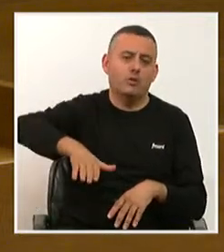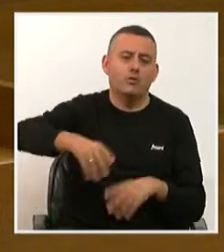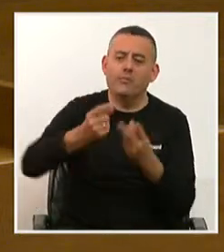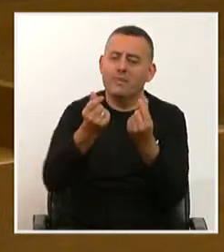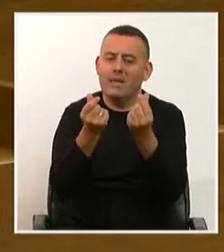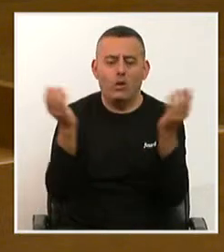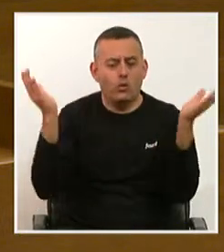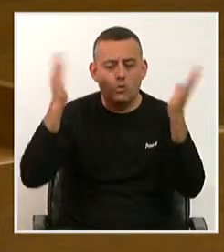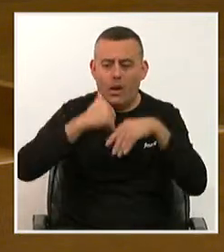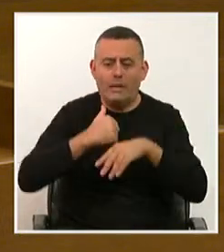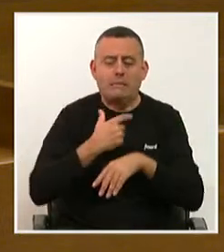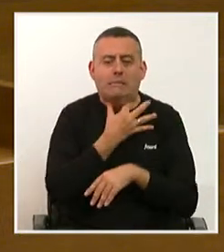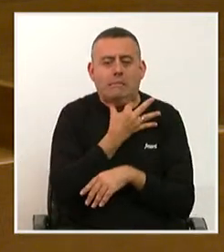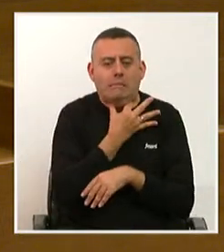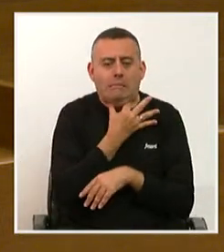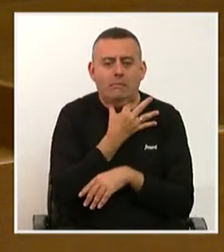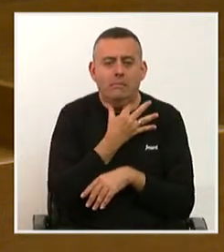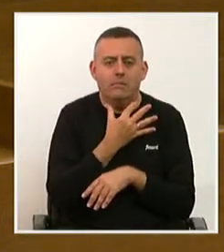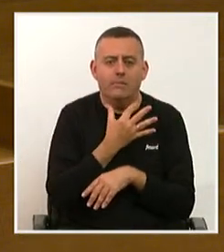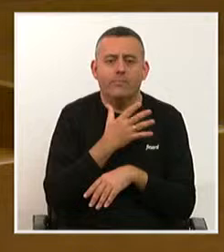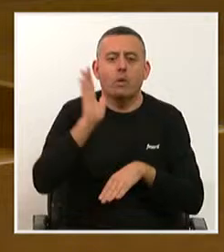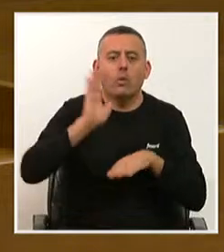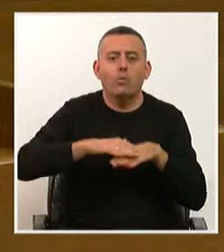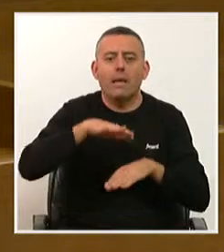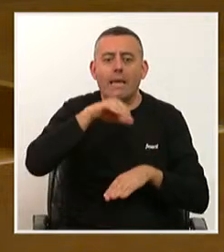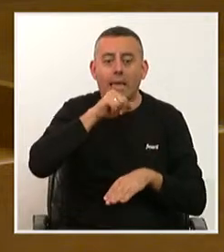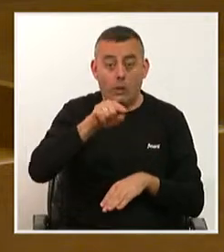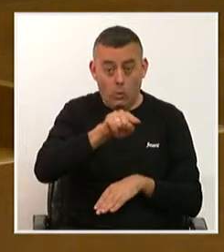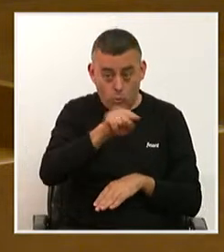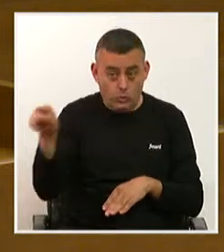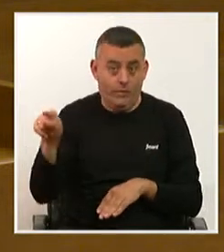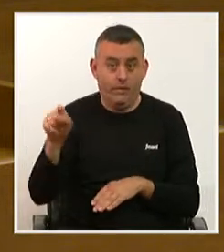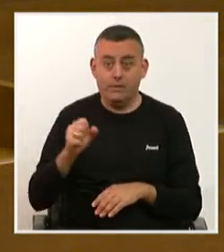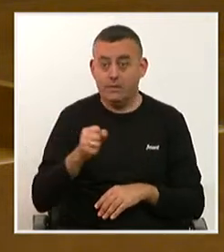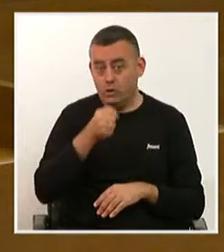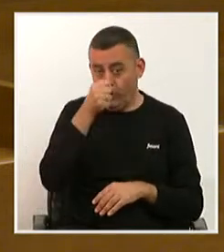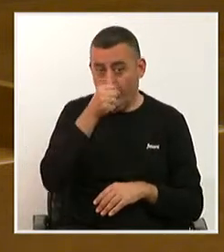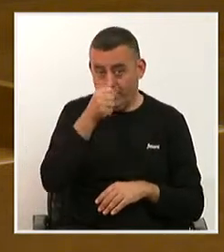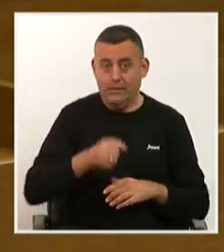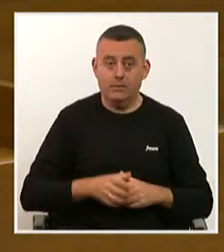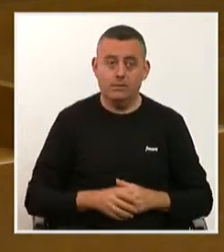llegar a final de mes y eso es culpa suya culpa del partido